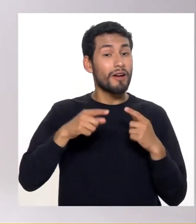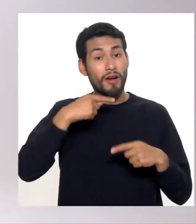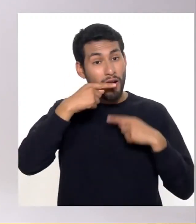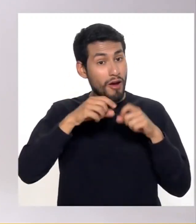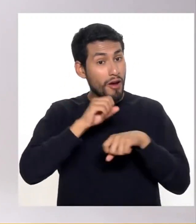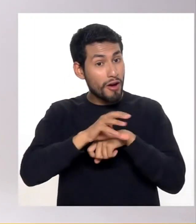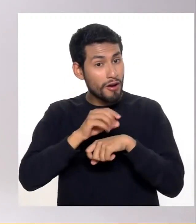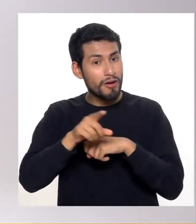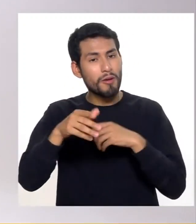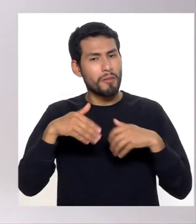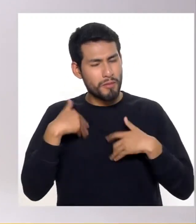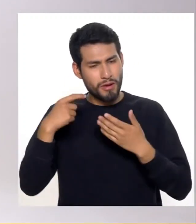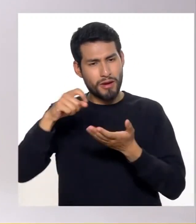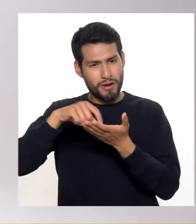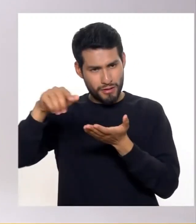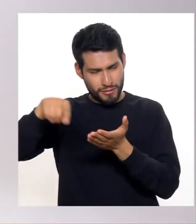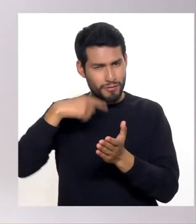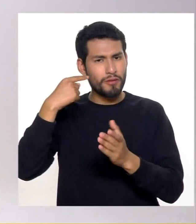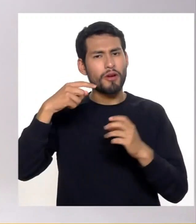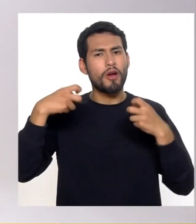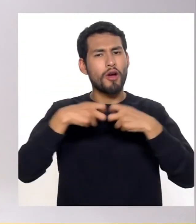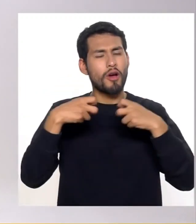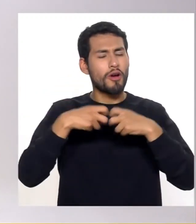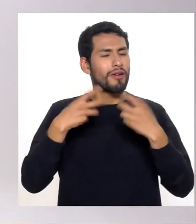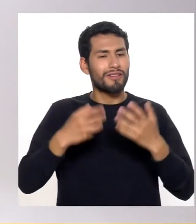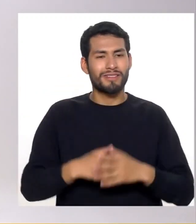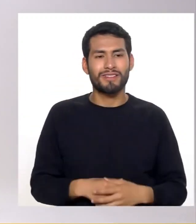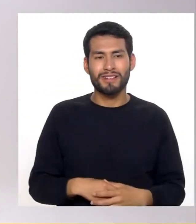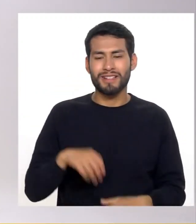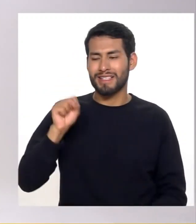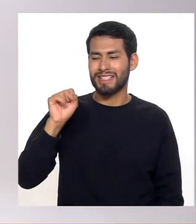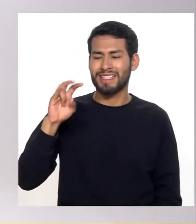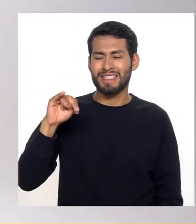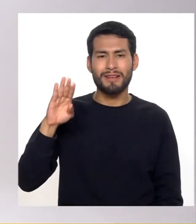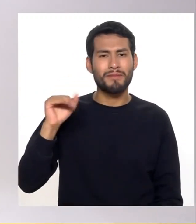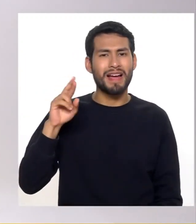sugerencias o comentarios, pueden escribirnos a nuestro correo electrónico